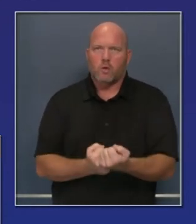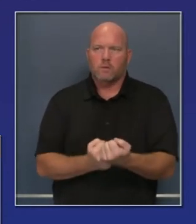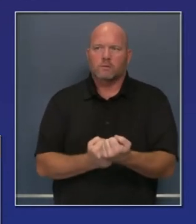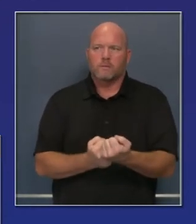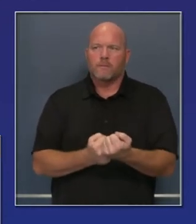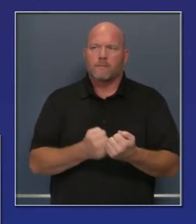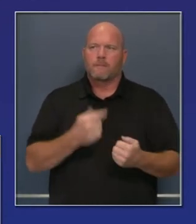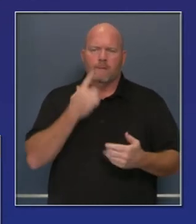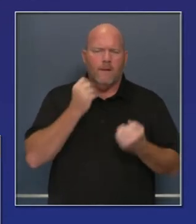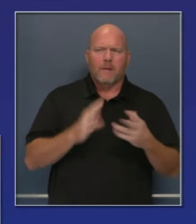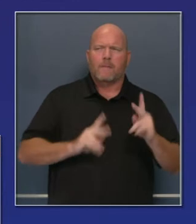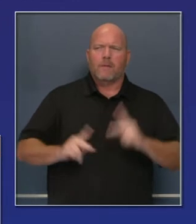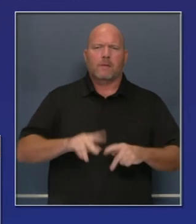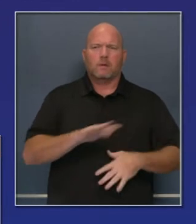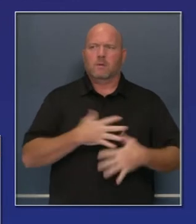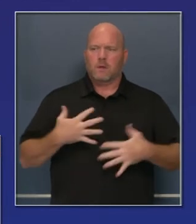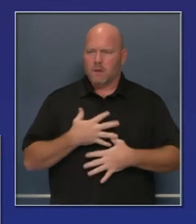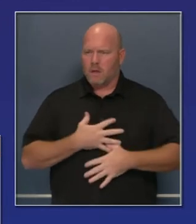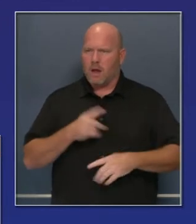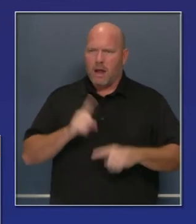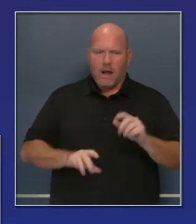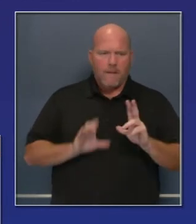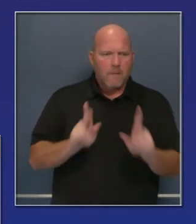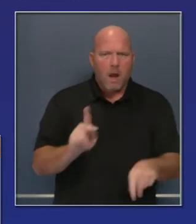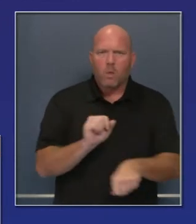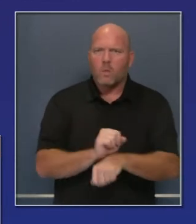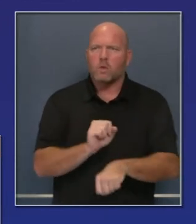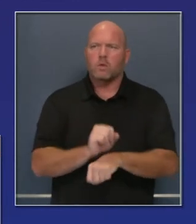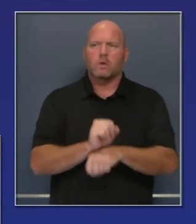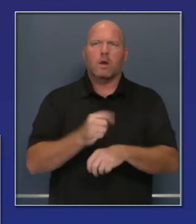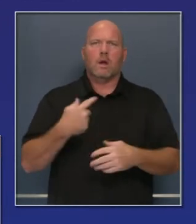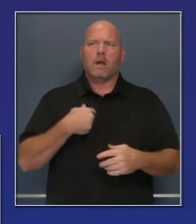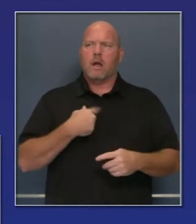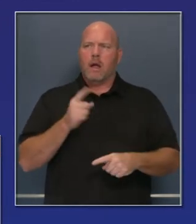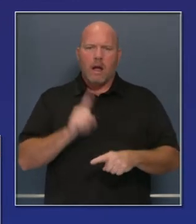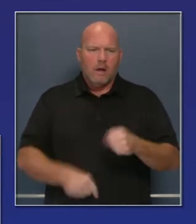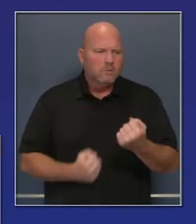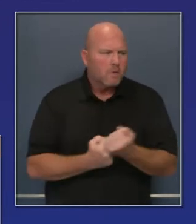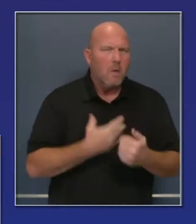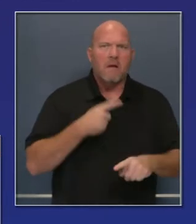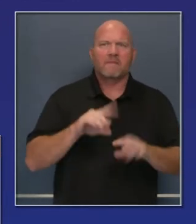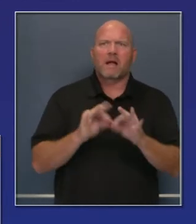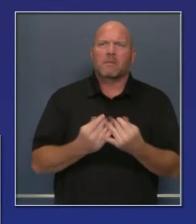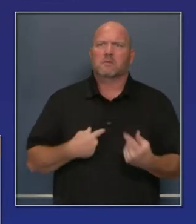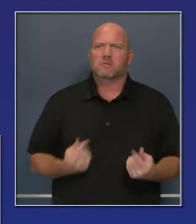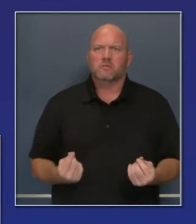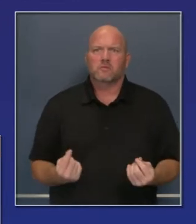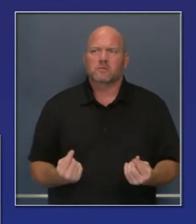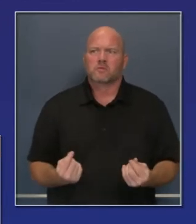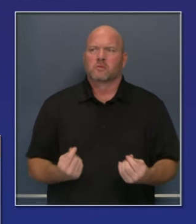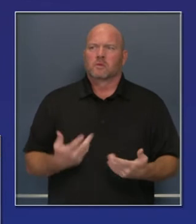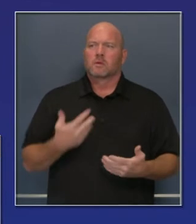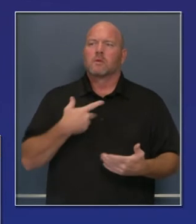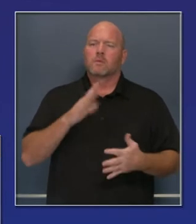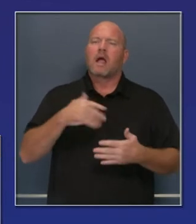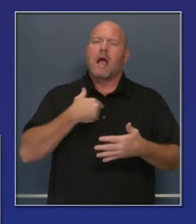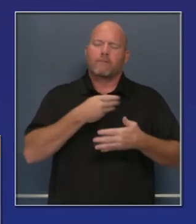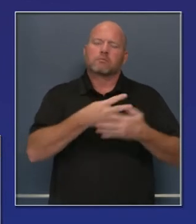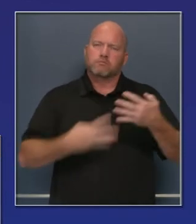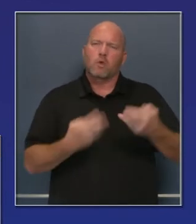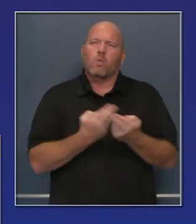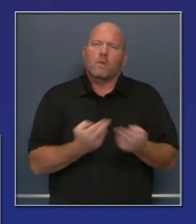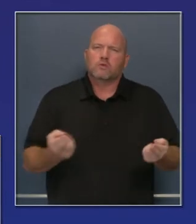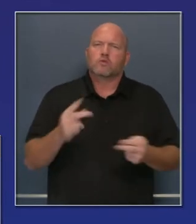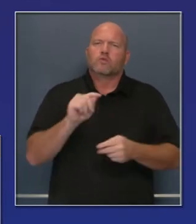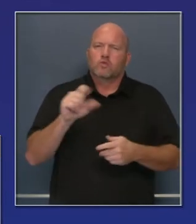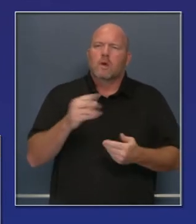apoyada. Sabemos que mucha gente teme que no podrán volver a trabajar, no podrán mantener a sus familias. Hay muchas herramientas